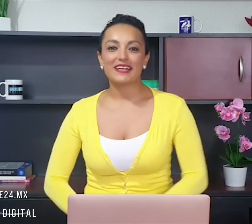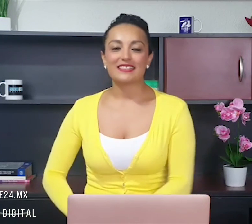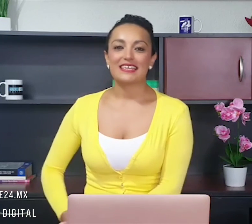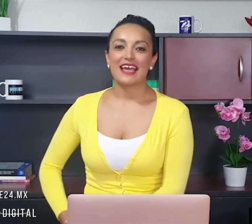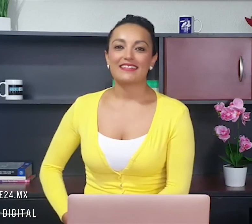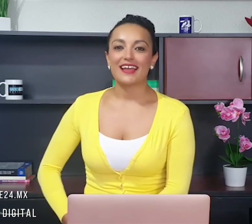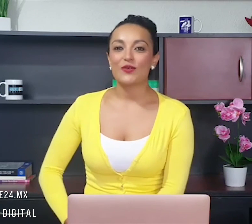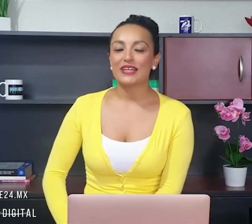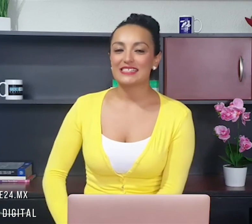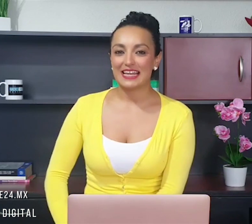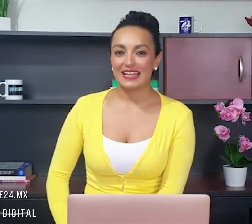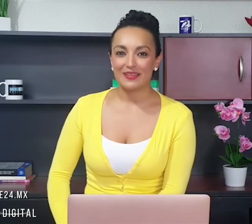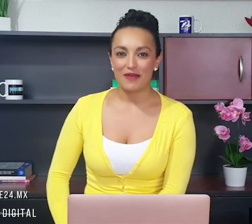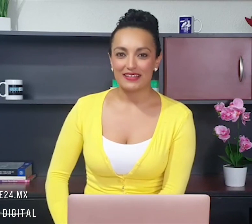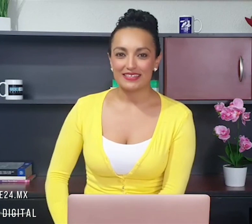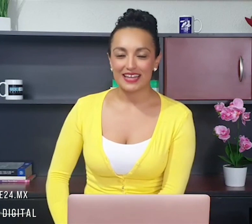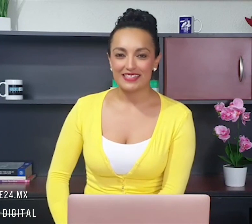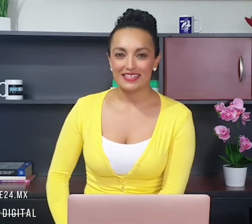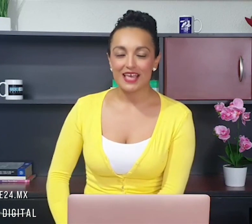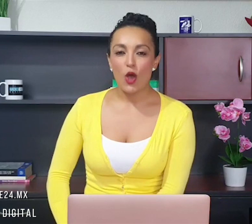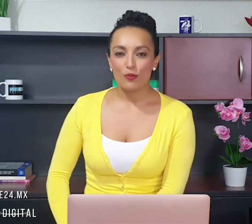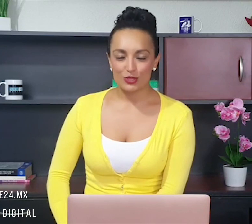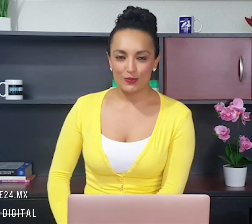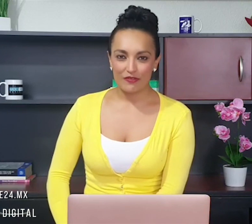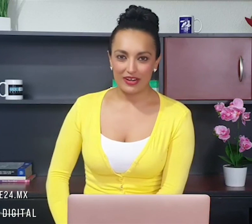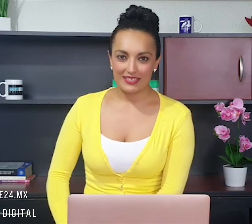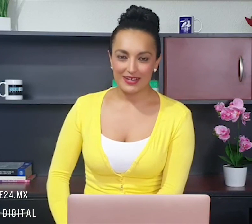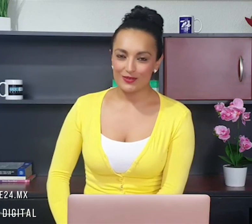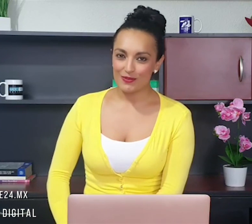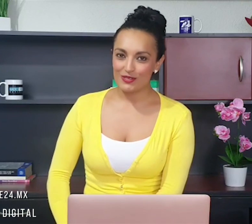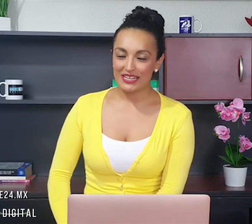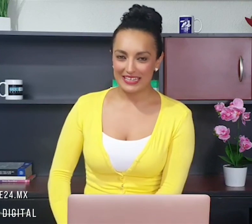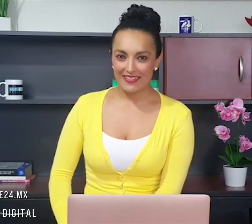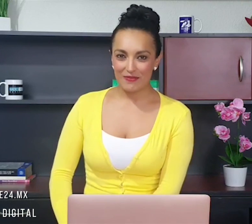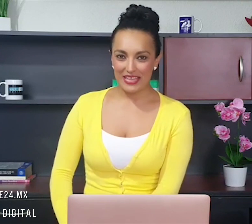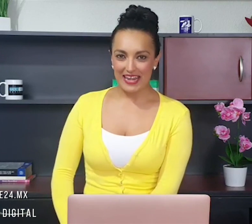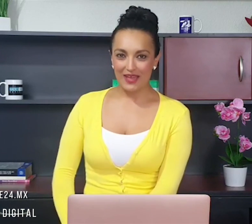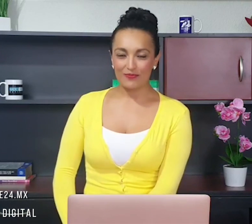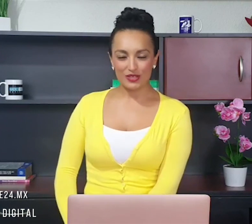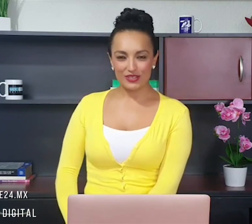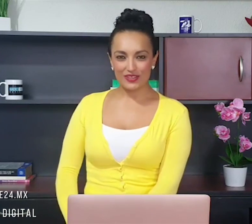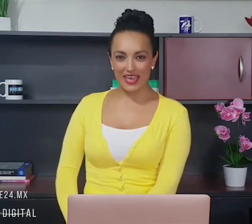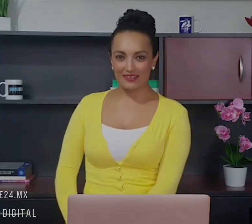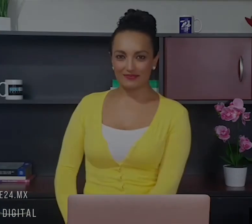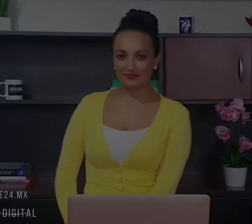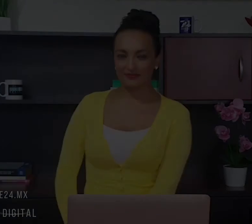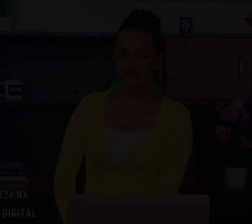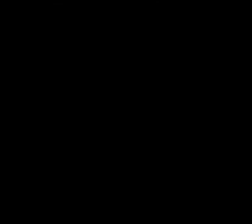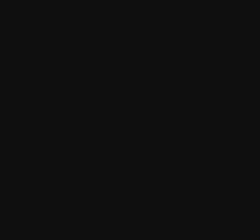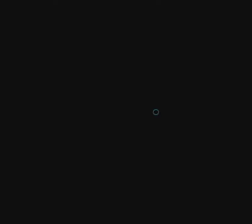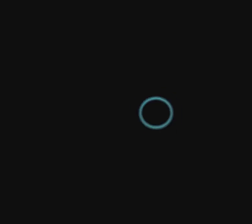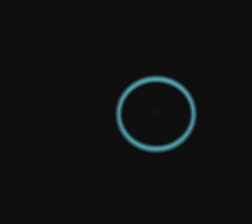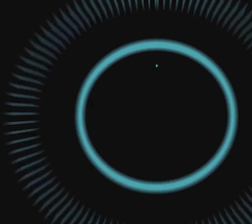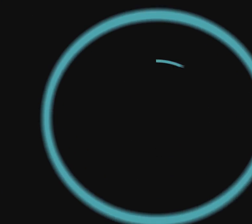Debbie García, que tengan un excelente martes. Gracias por su preferencia. Nos vemos el día de mañana. Bonito día.